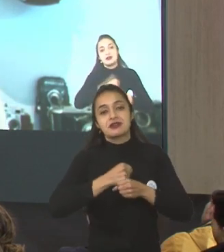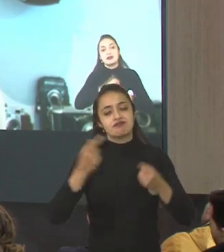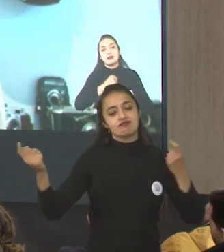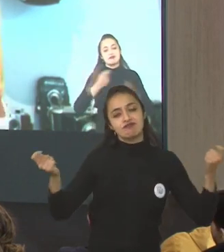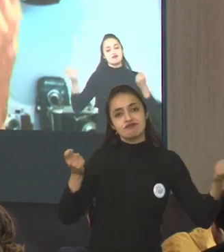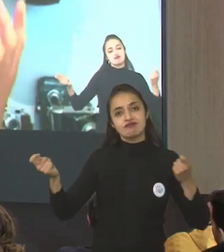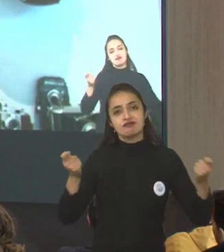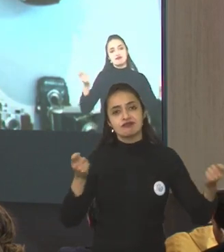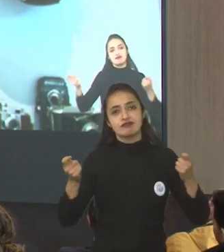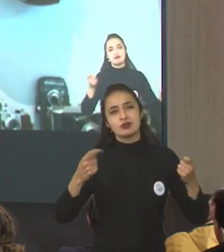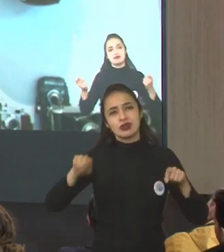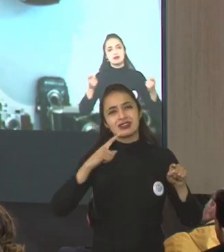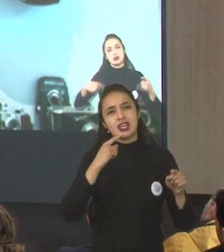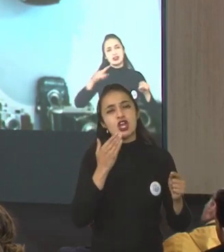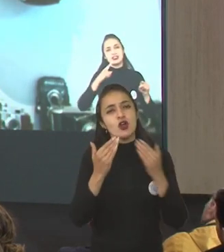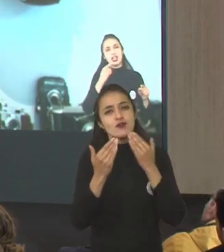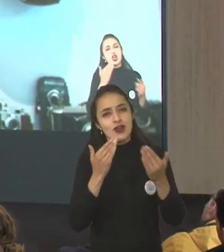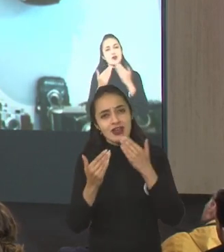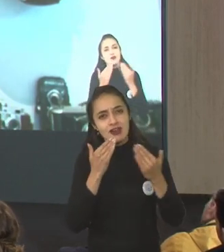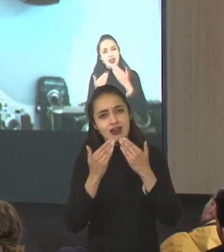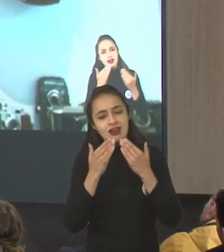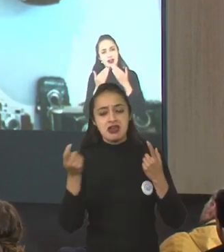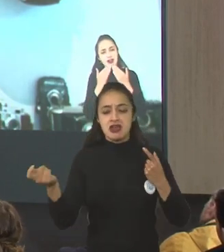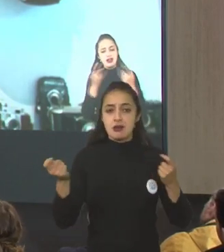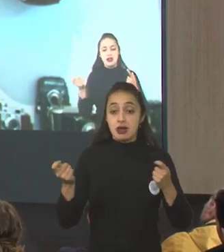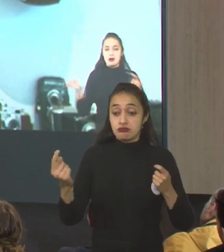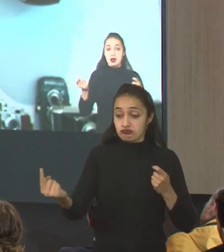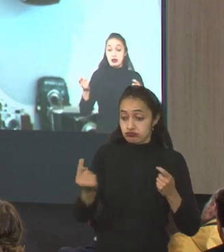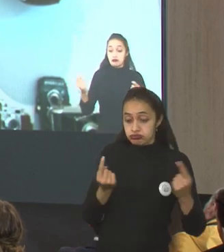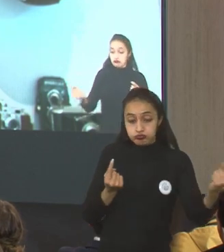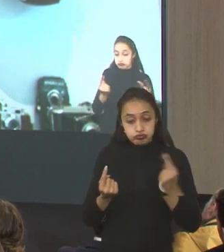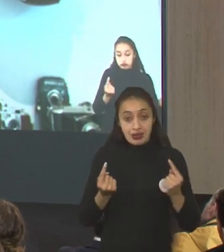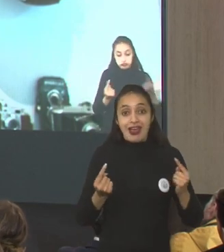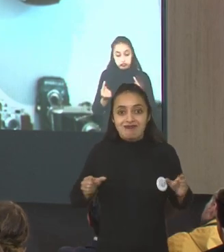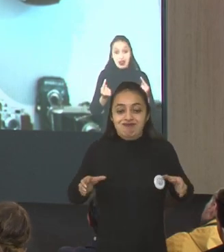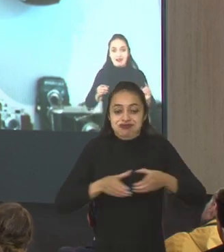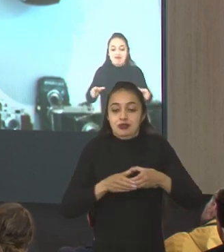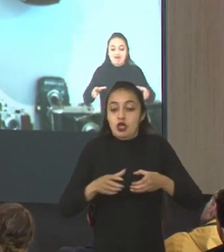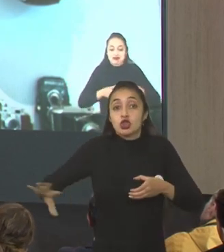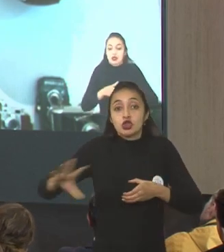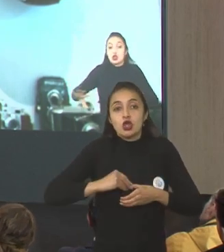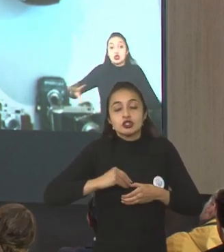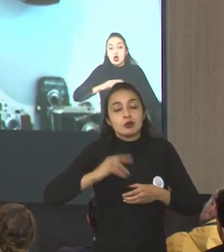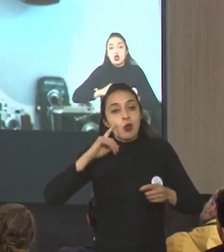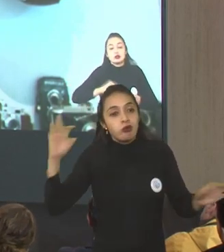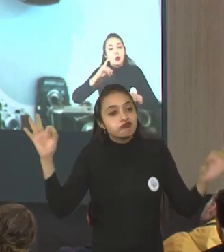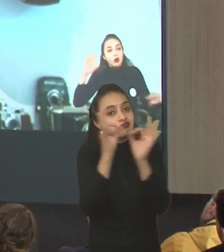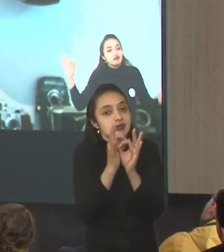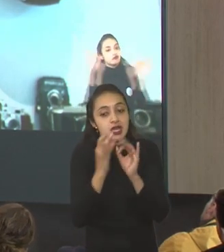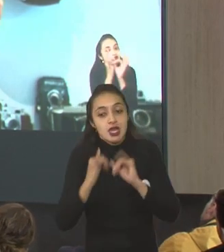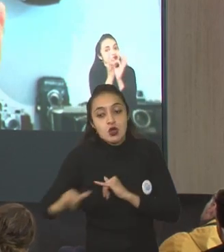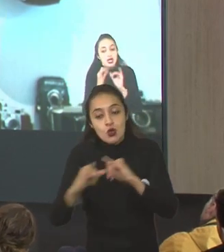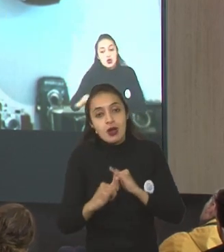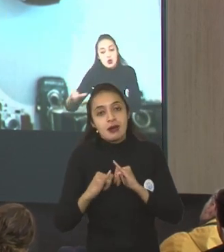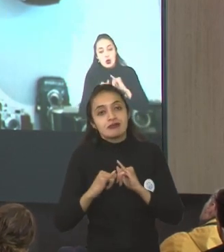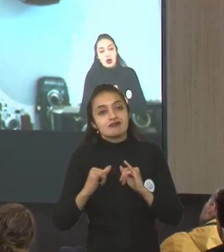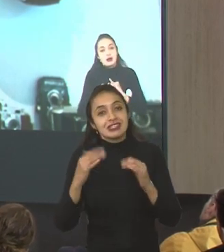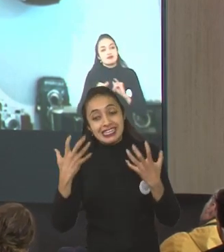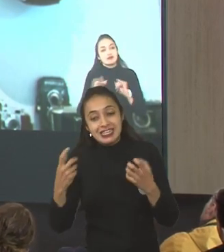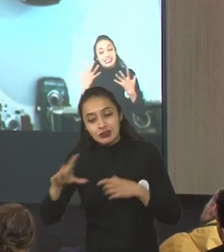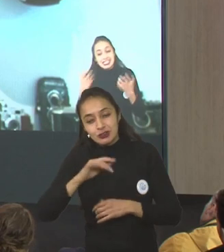de gente de la que confían y de gente que tiene un mismo propósito y que todos quieren salir adelante, que